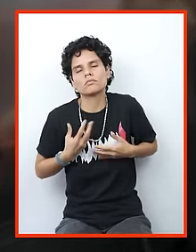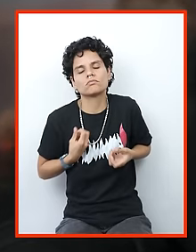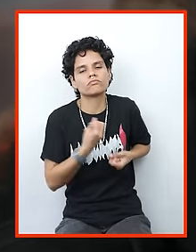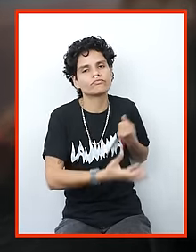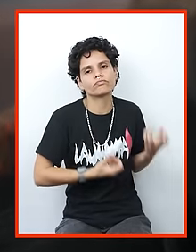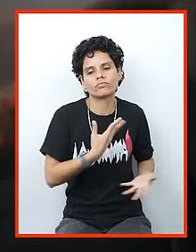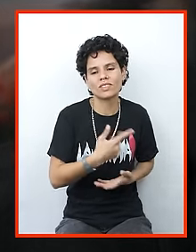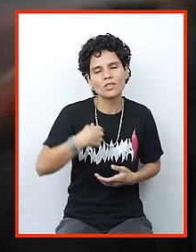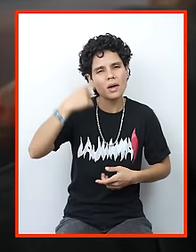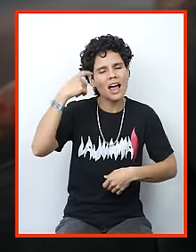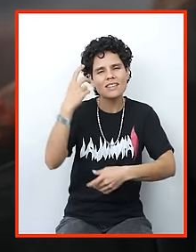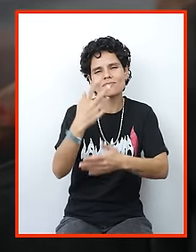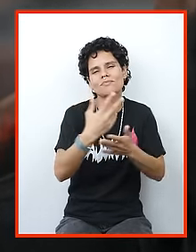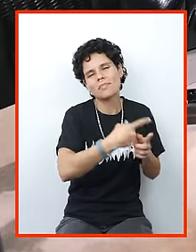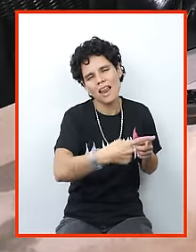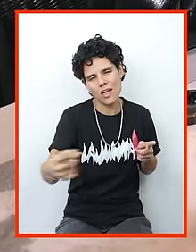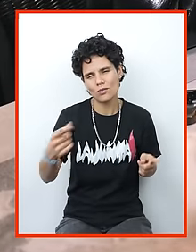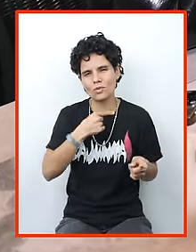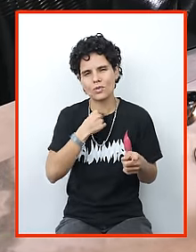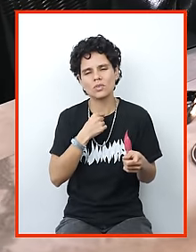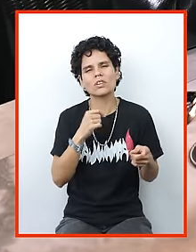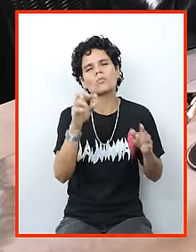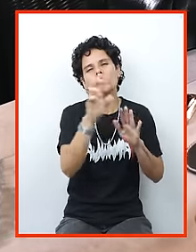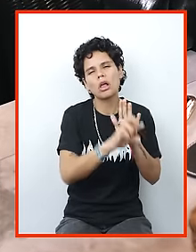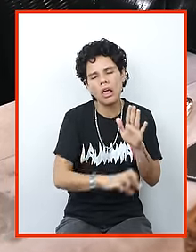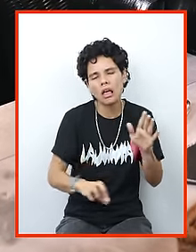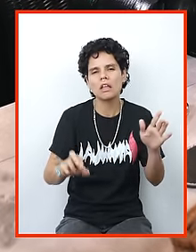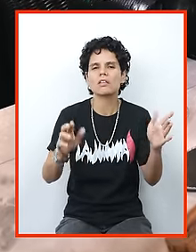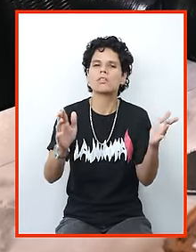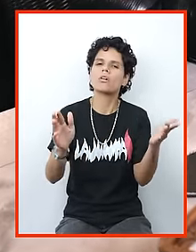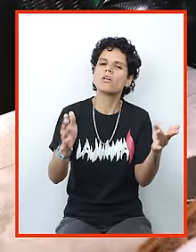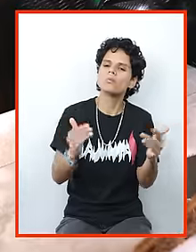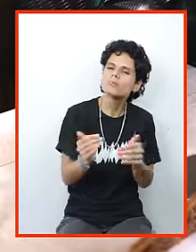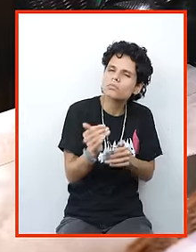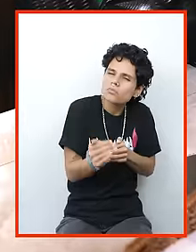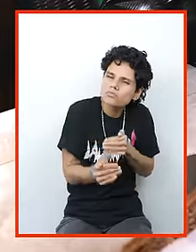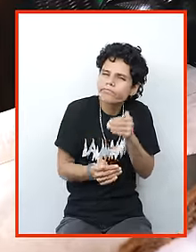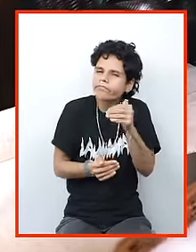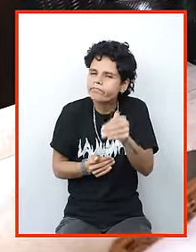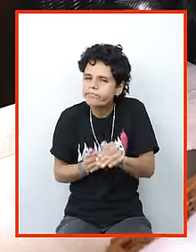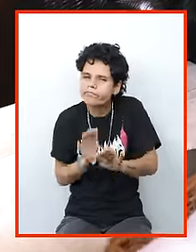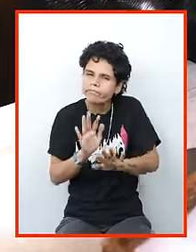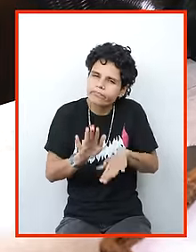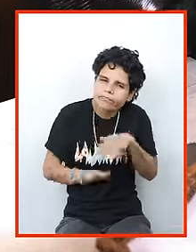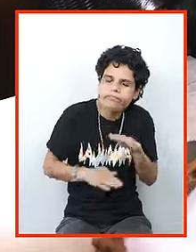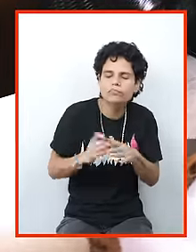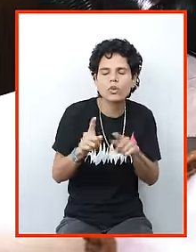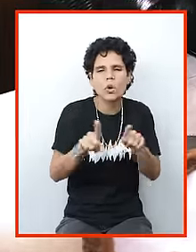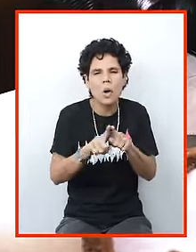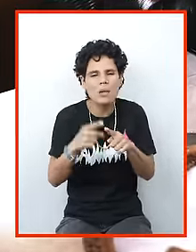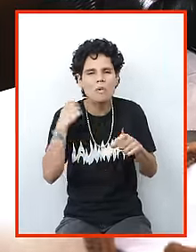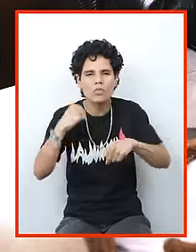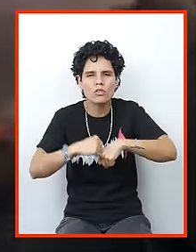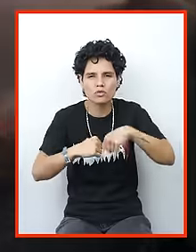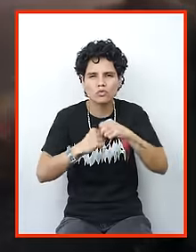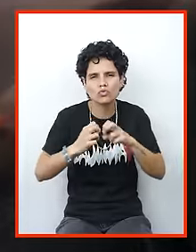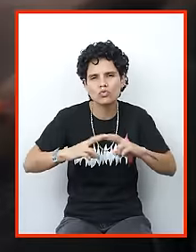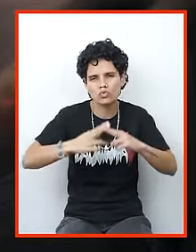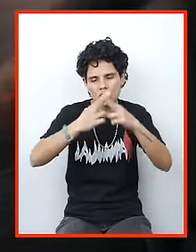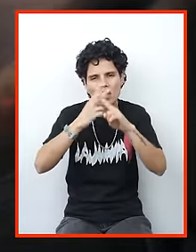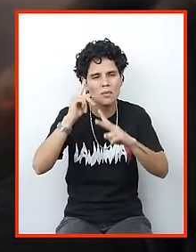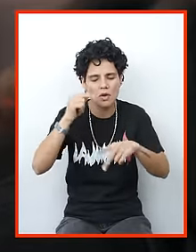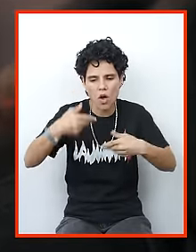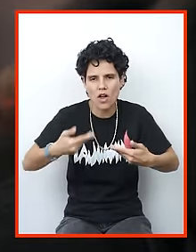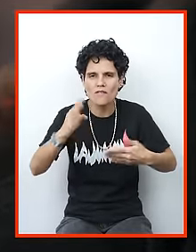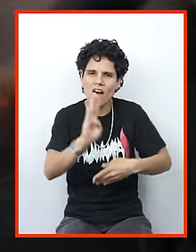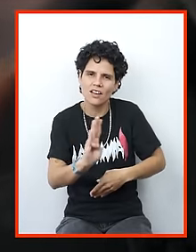ese otomese, como camino más largo, como de los proyectos, de ir más lento, pero ahí como haciendo las bases bien sólidas y que